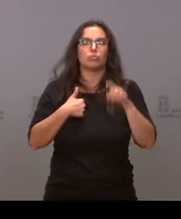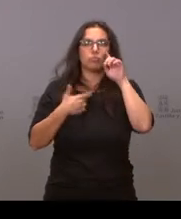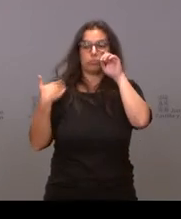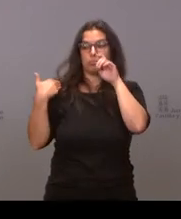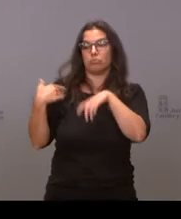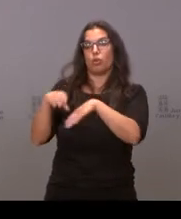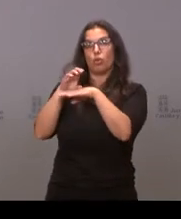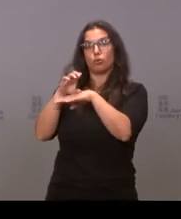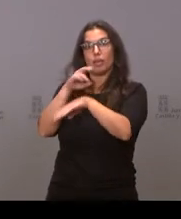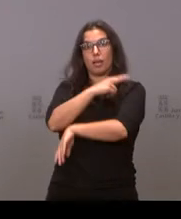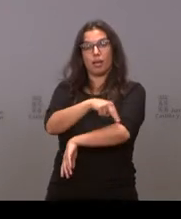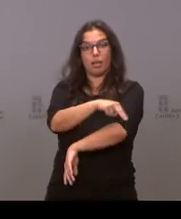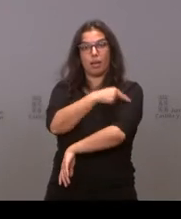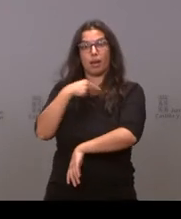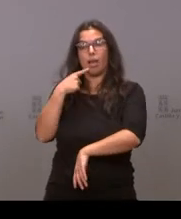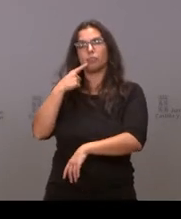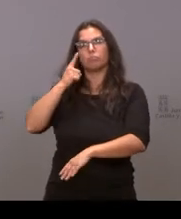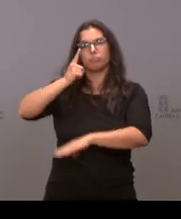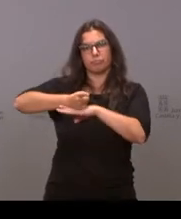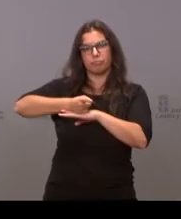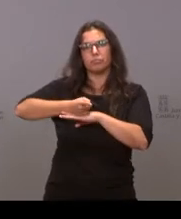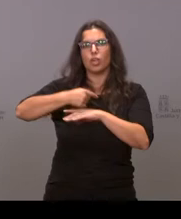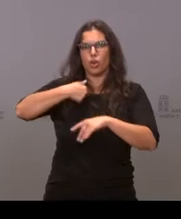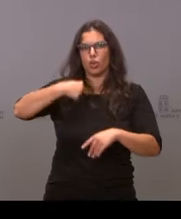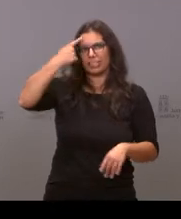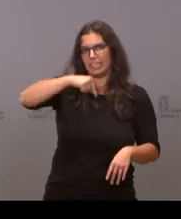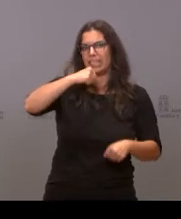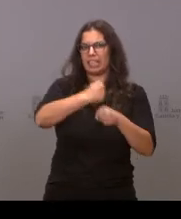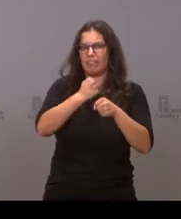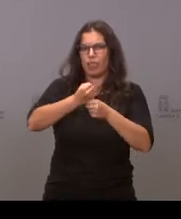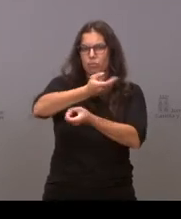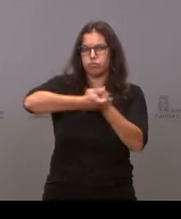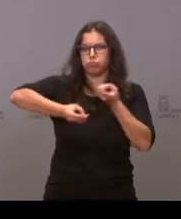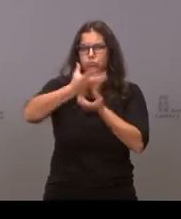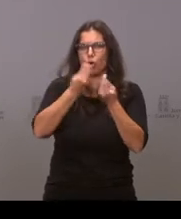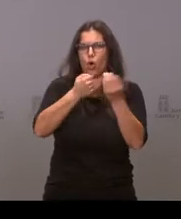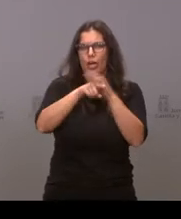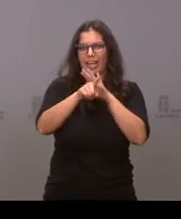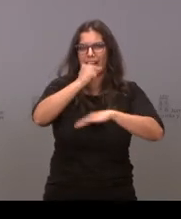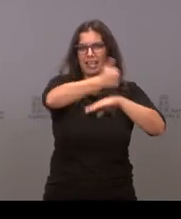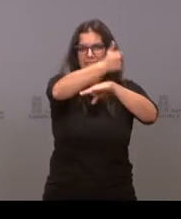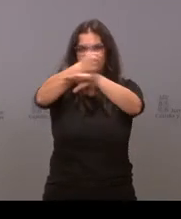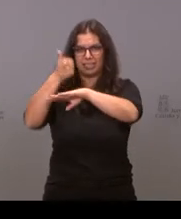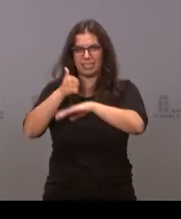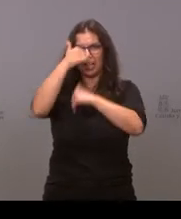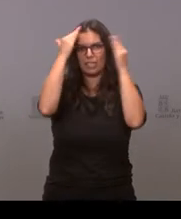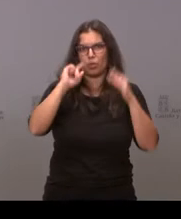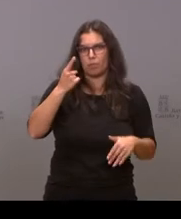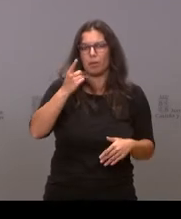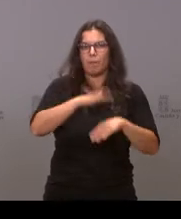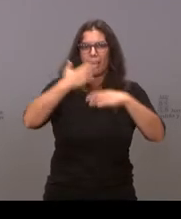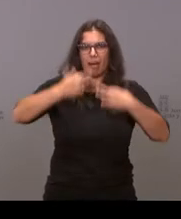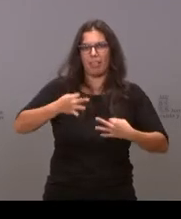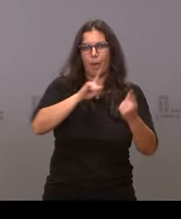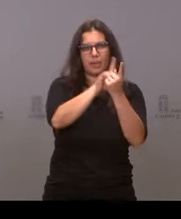consejera y me consta que hoy está trabajando con los gerentes de atención primaria para que sea una realidad y garantizar